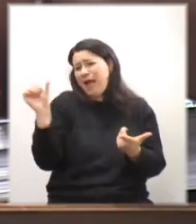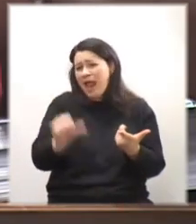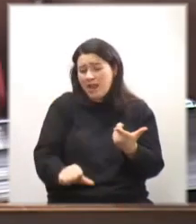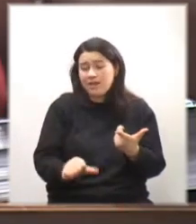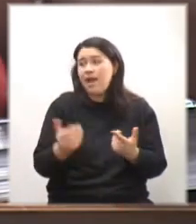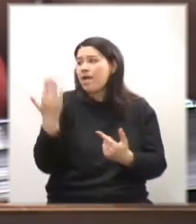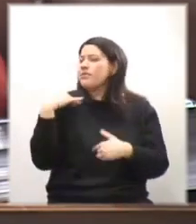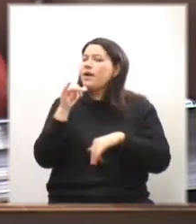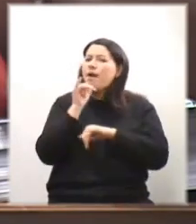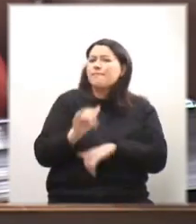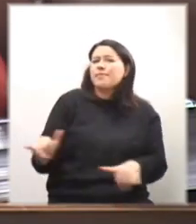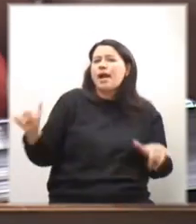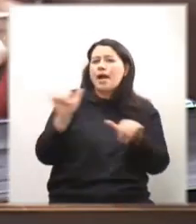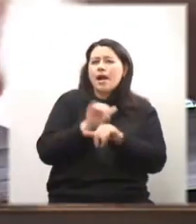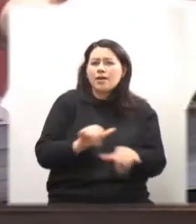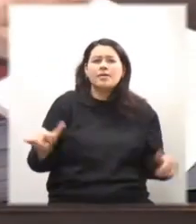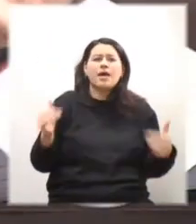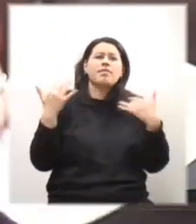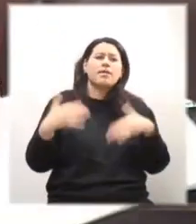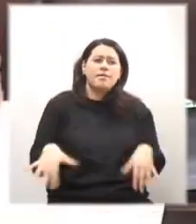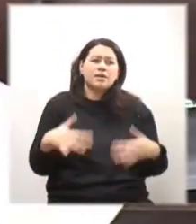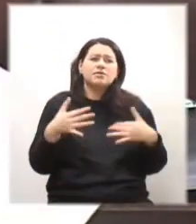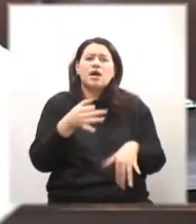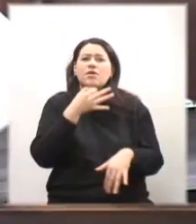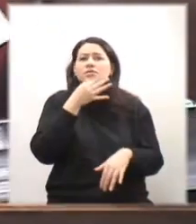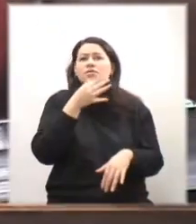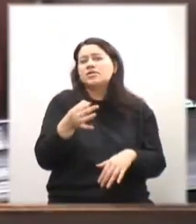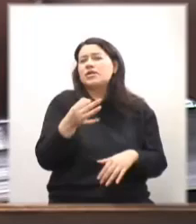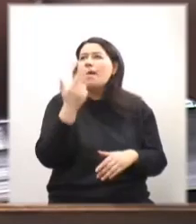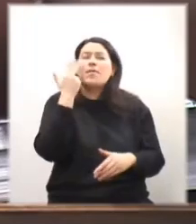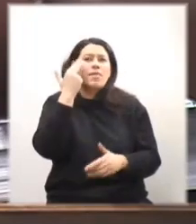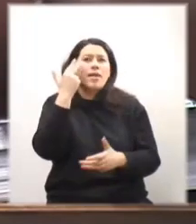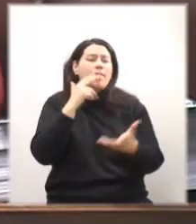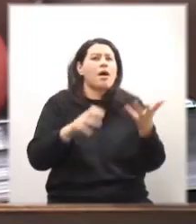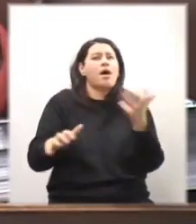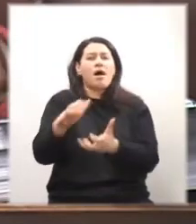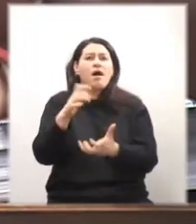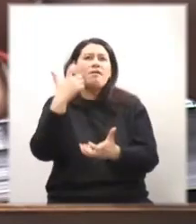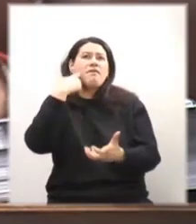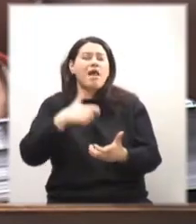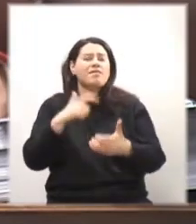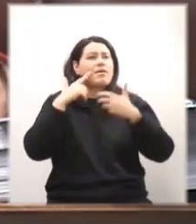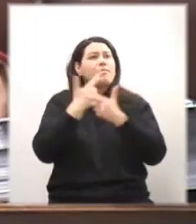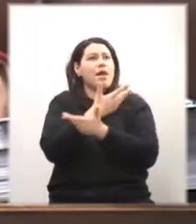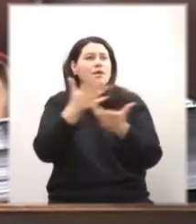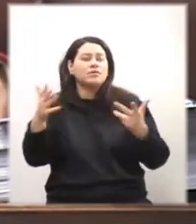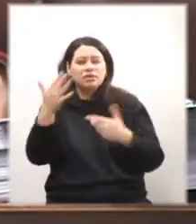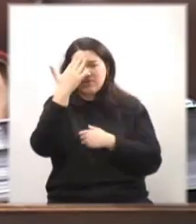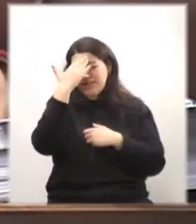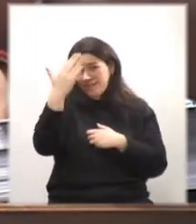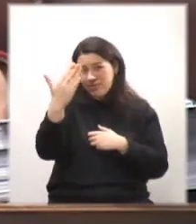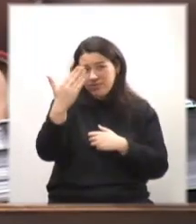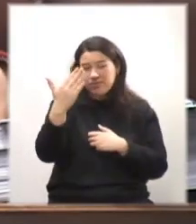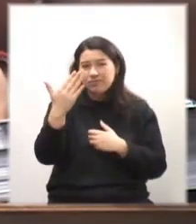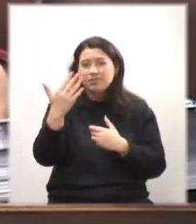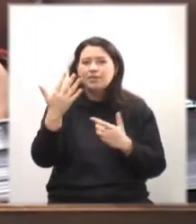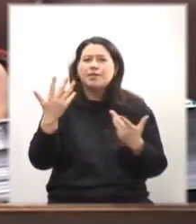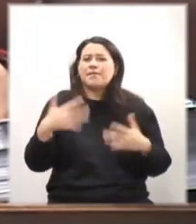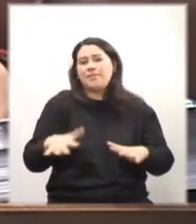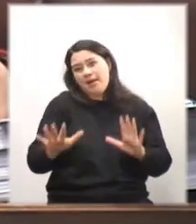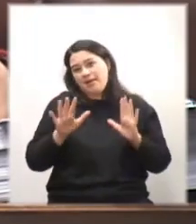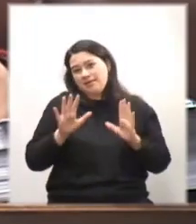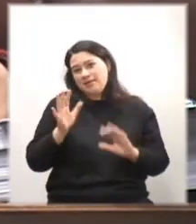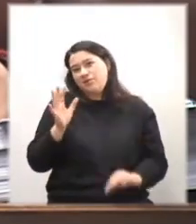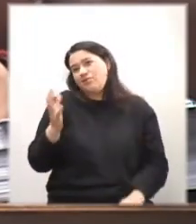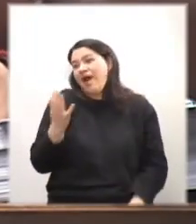Durante la campaña se hicieron enormes tormentas en un vaso de agua por la falta de transparencia del Frente Amplio. Parece una